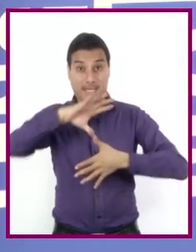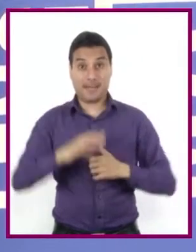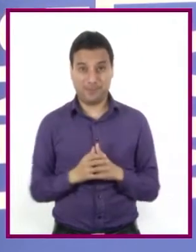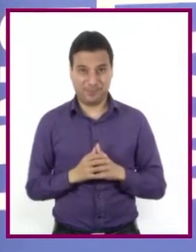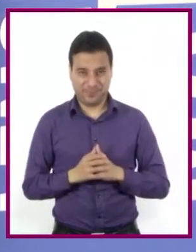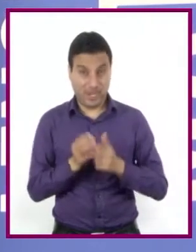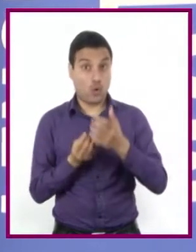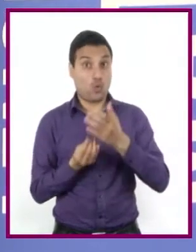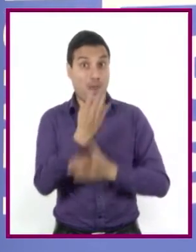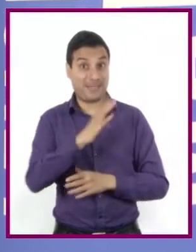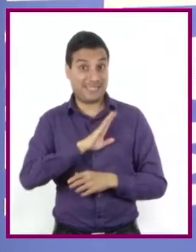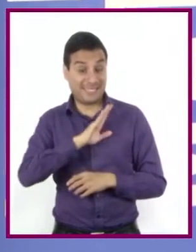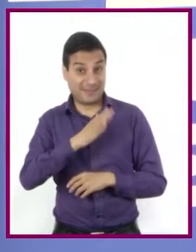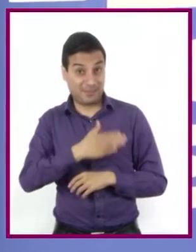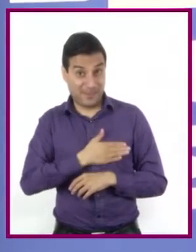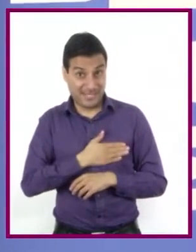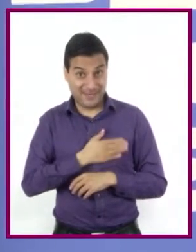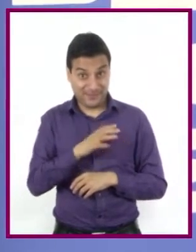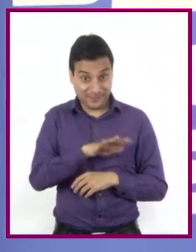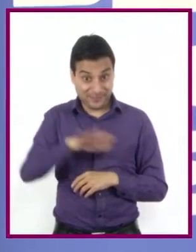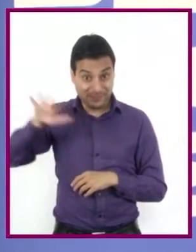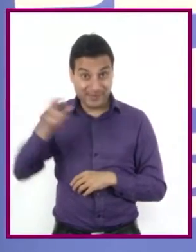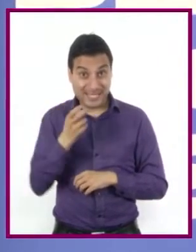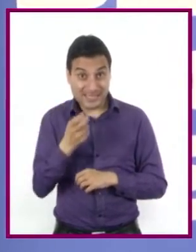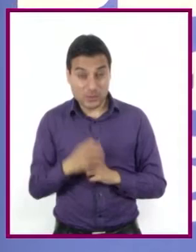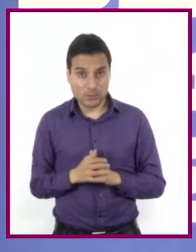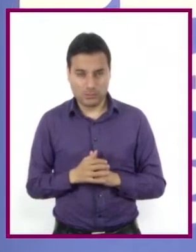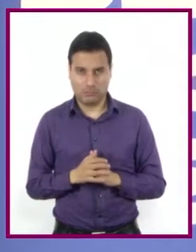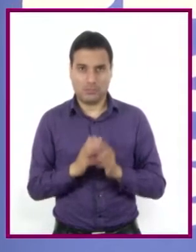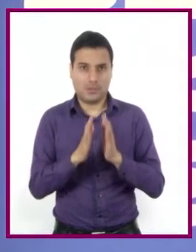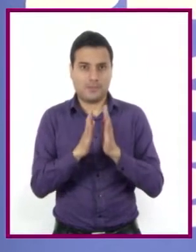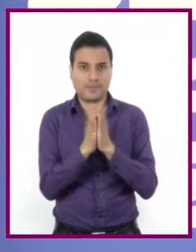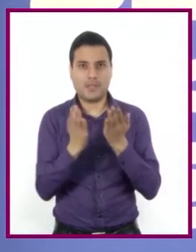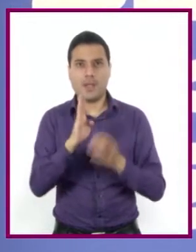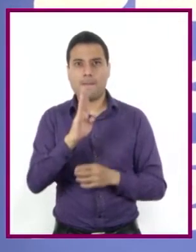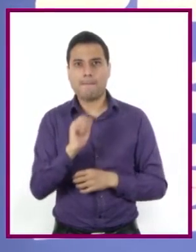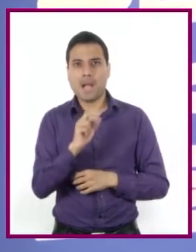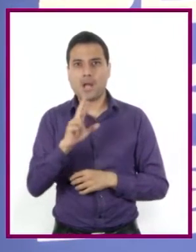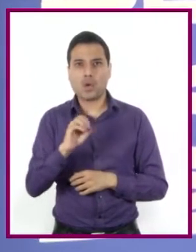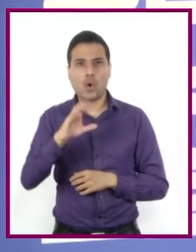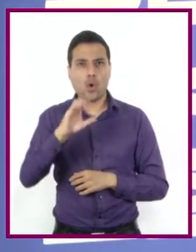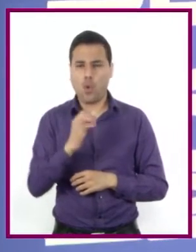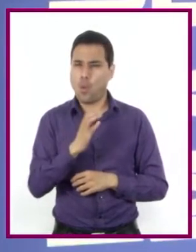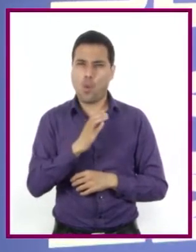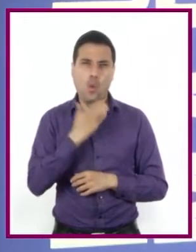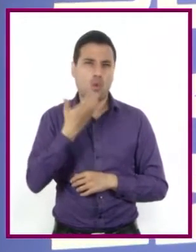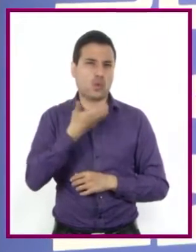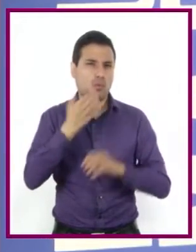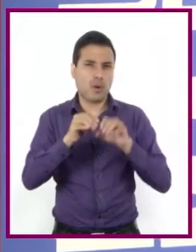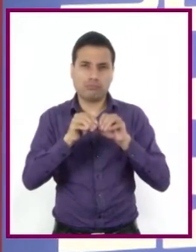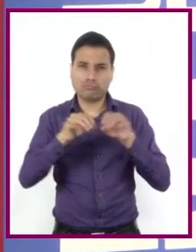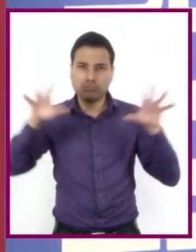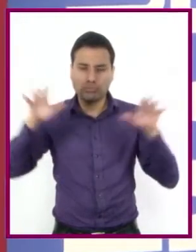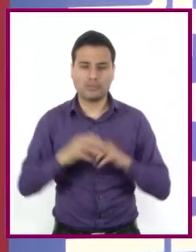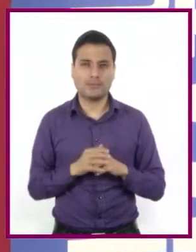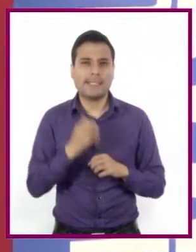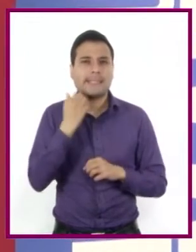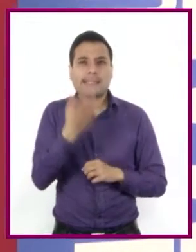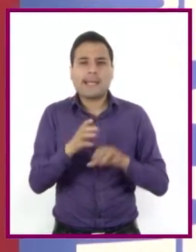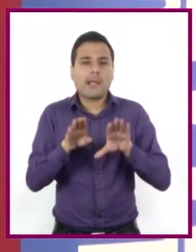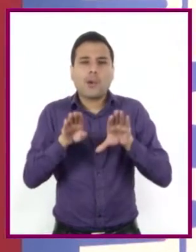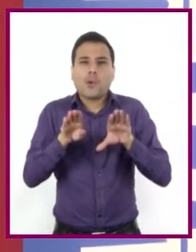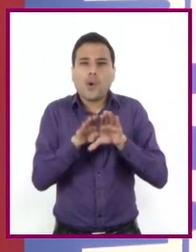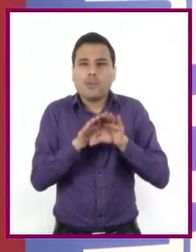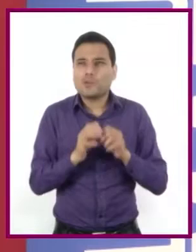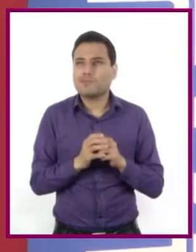Nueva España, este movimiento tuvo una influencia profunda y duradera. El barroco intentó una síntesis de